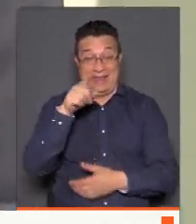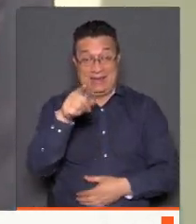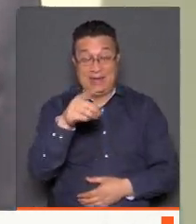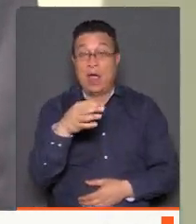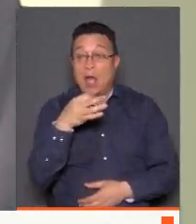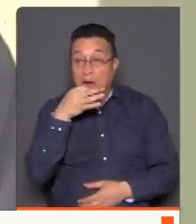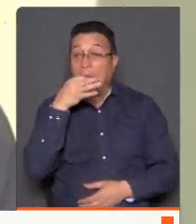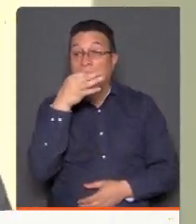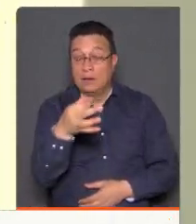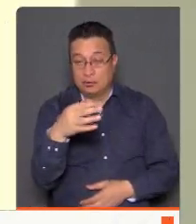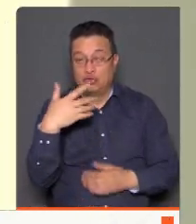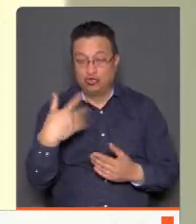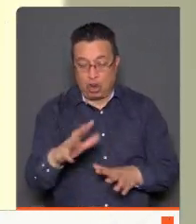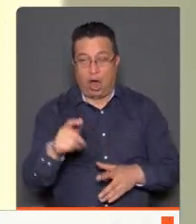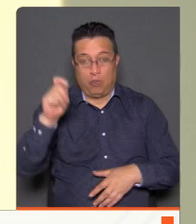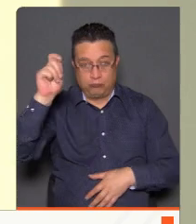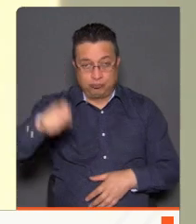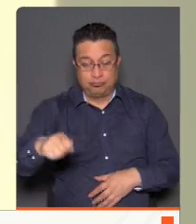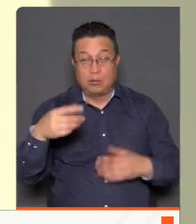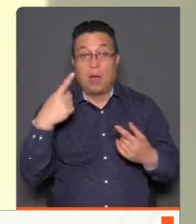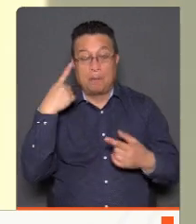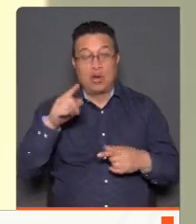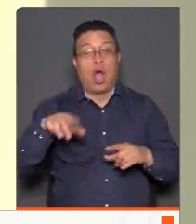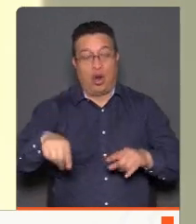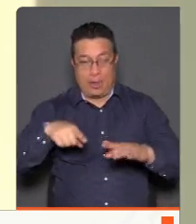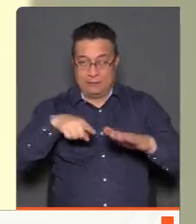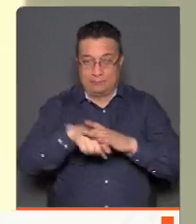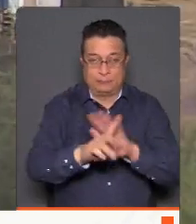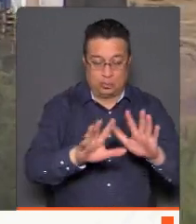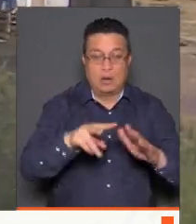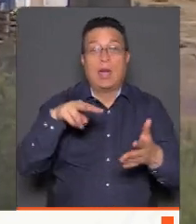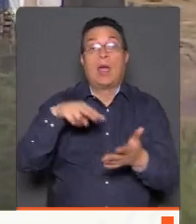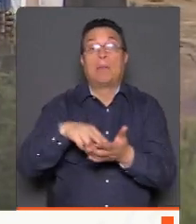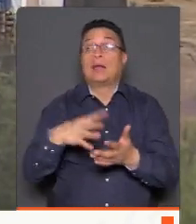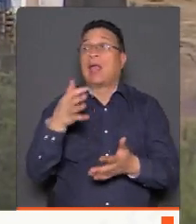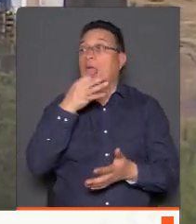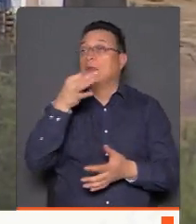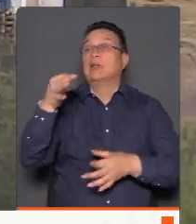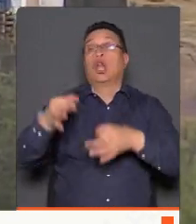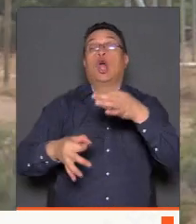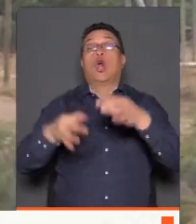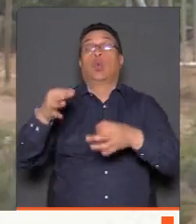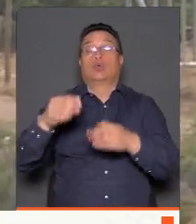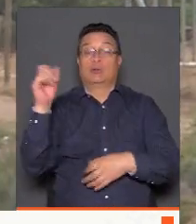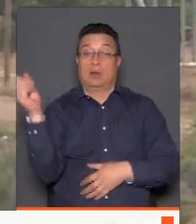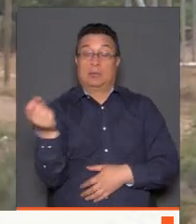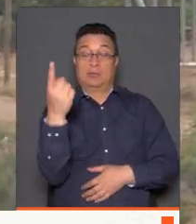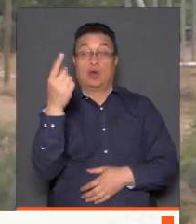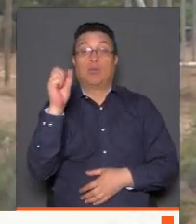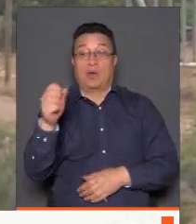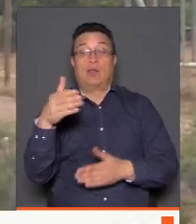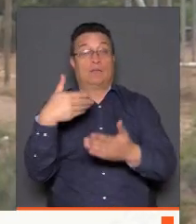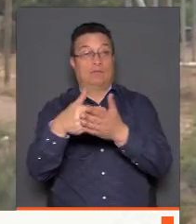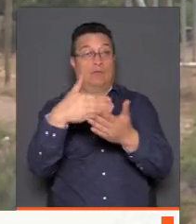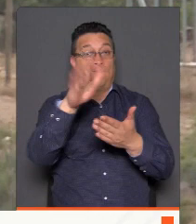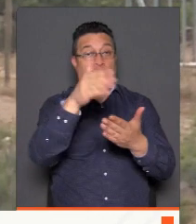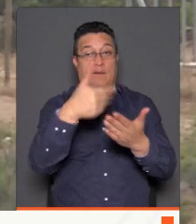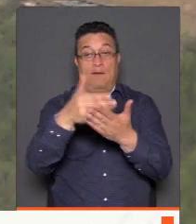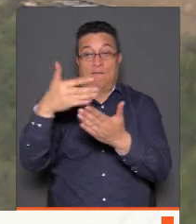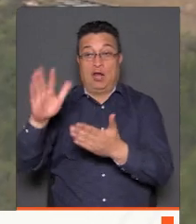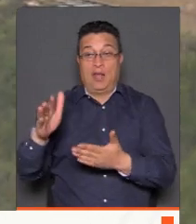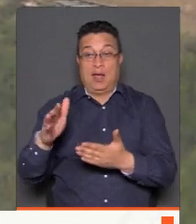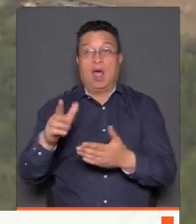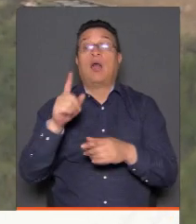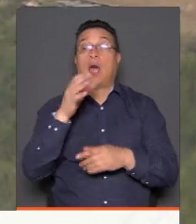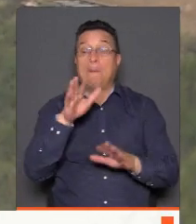dicha resolución, por el momento no van a actuar, esperando lo que determine la justicia al respecto de un posible desalojo. Misma decisión,